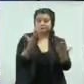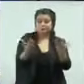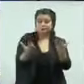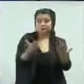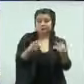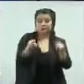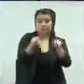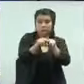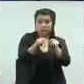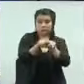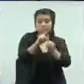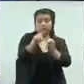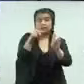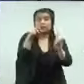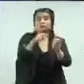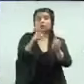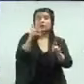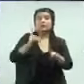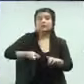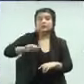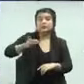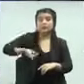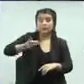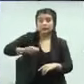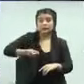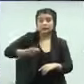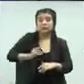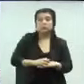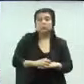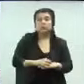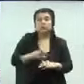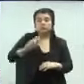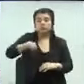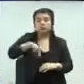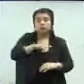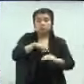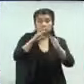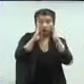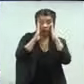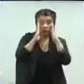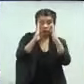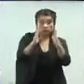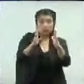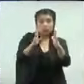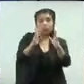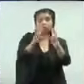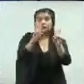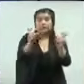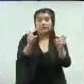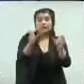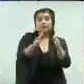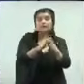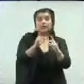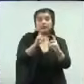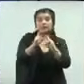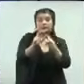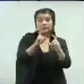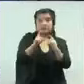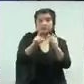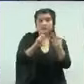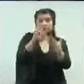que señala el señor diputado, es de tomar nota que en el momento de la comunicación el proyecto